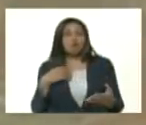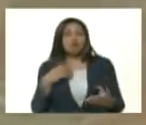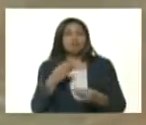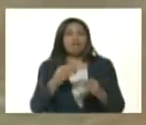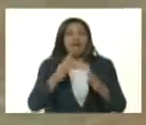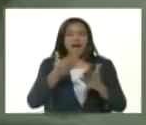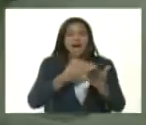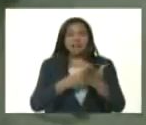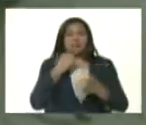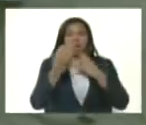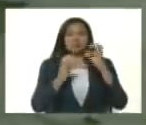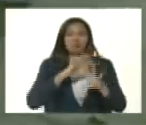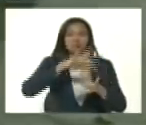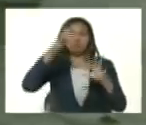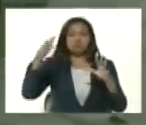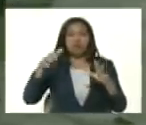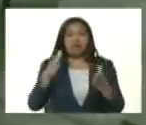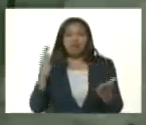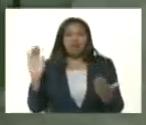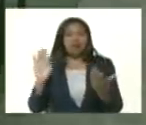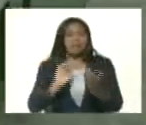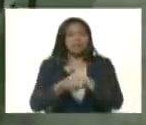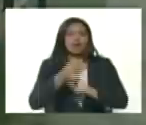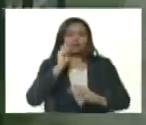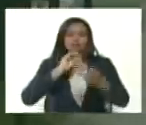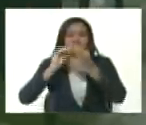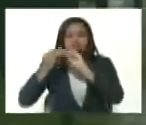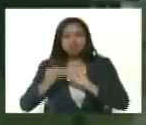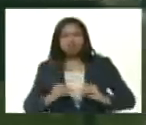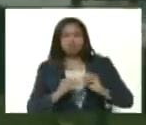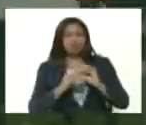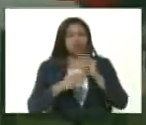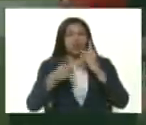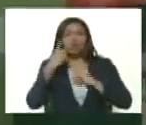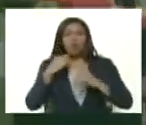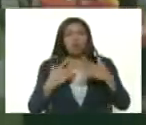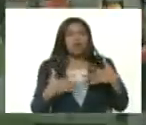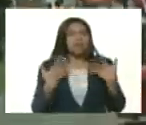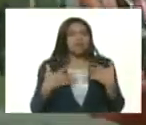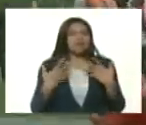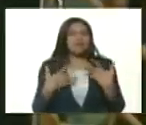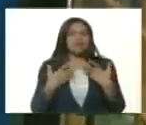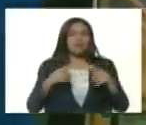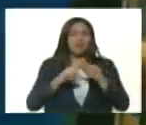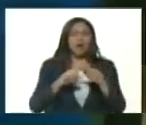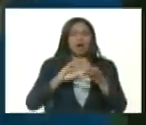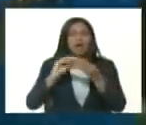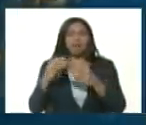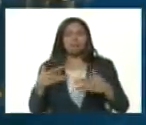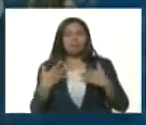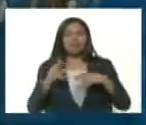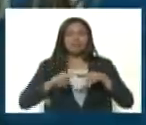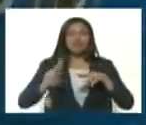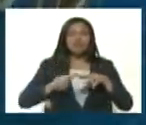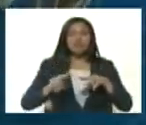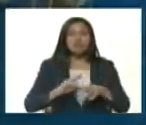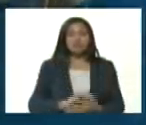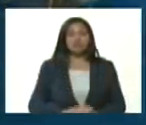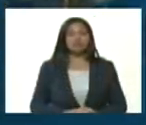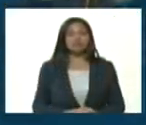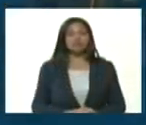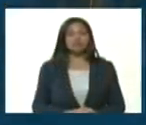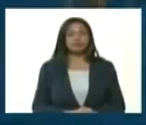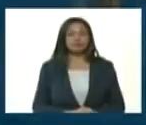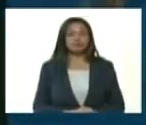basura. Hoy es un espacio de encuentro de la comunidad, lleno de colores, lleno de alegría, lleno de actividades lúdicas para nuestros niños y para nuestras niñas.